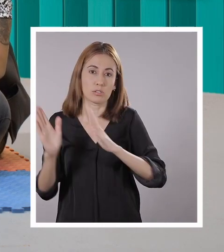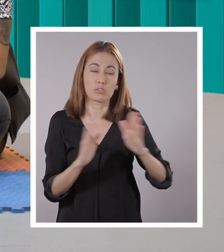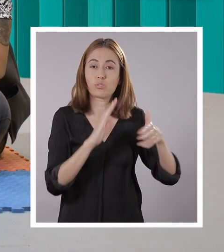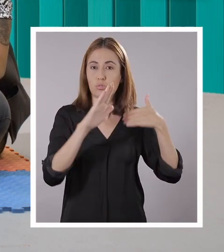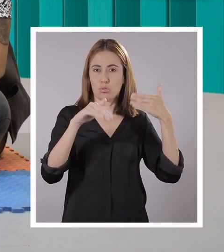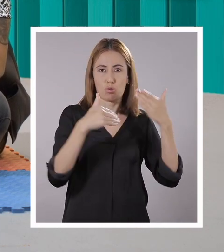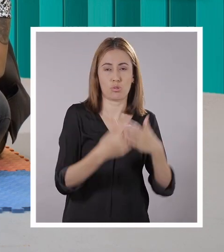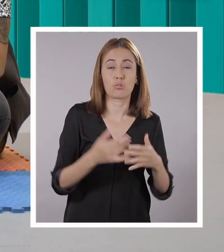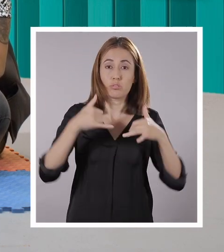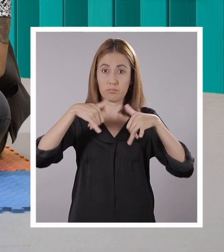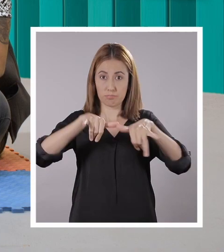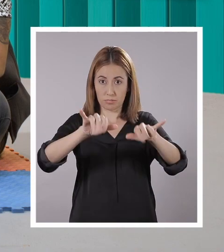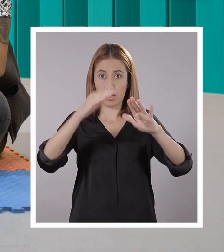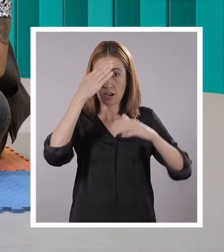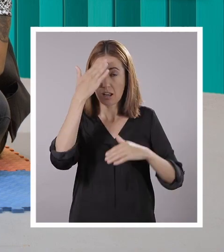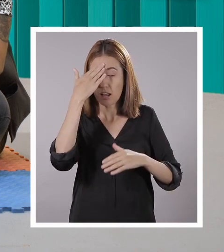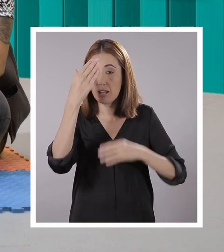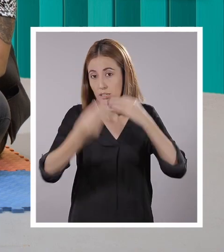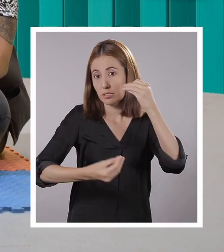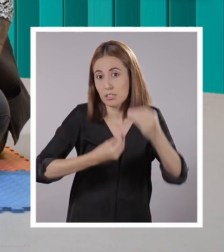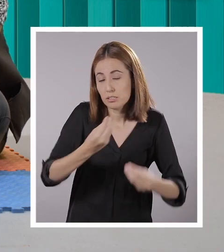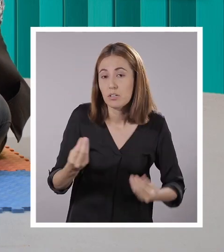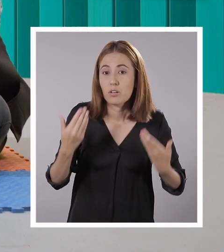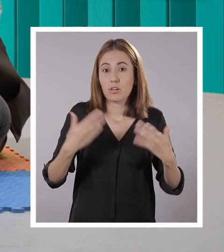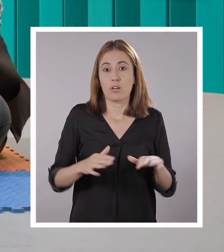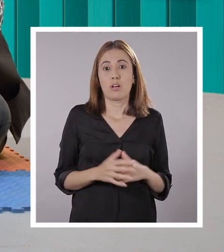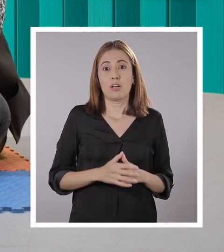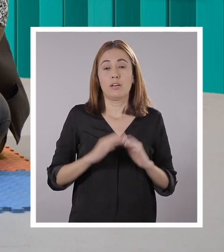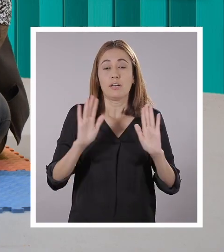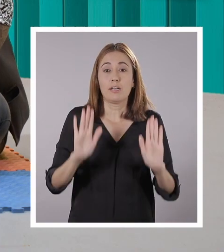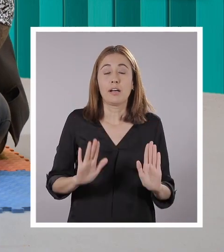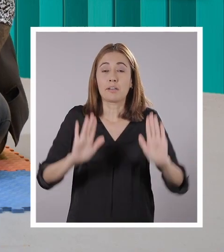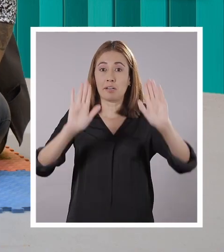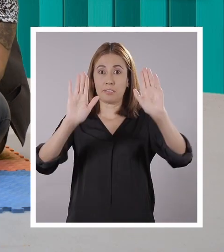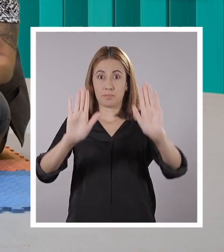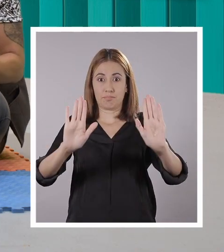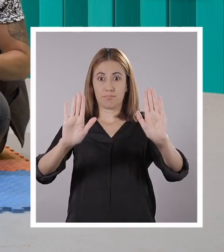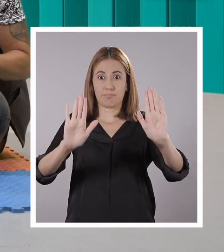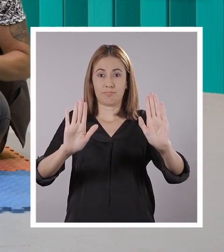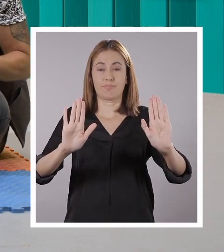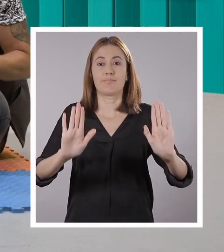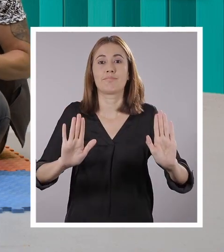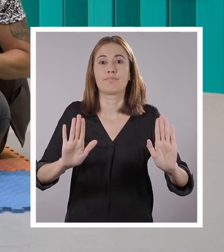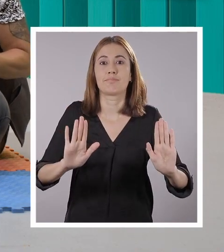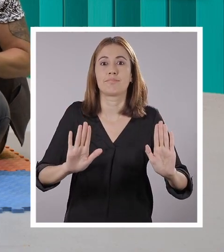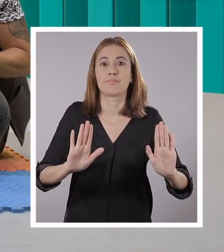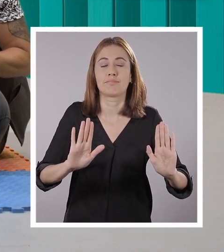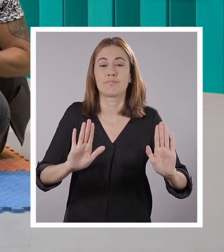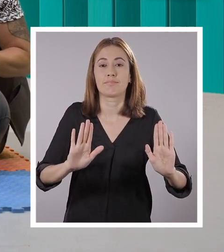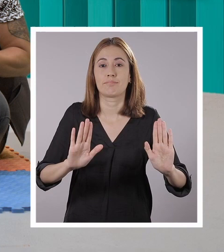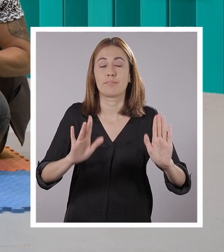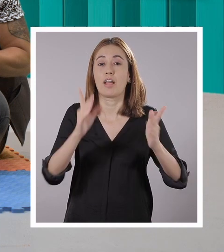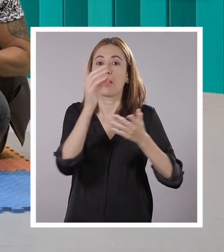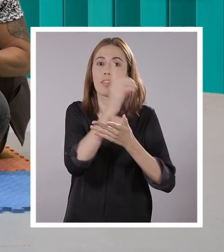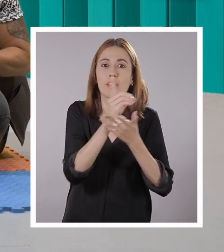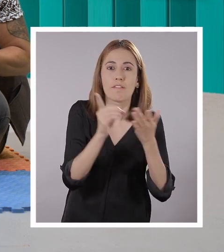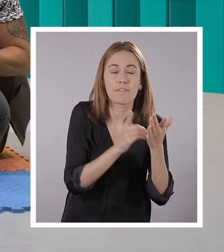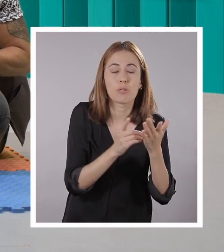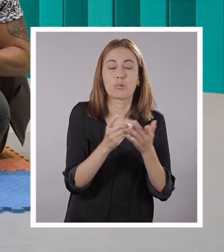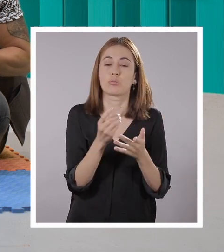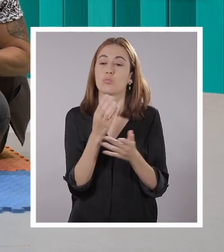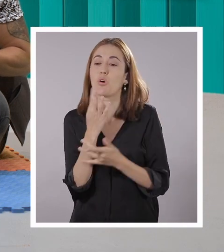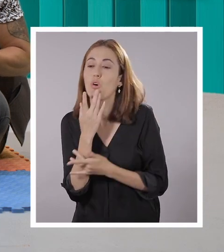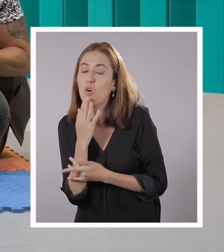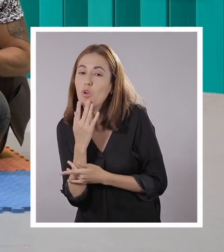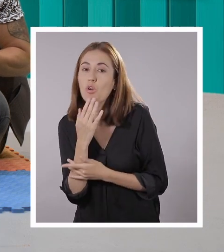dirección, lo que ustedes deseen. Tú ya lo hiciste, ¿verdad? Sí, ya lo tengo aquí hecho. Miren, con dibujos. ¿Ven? Con